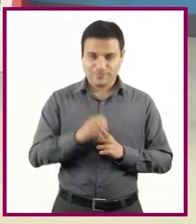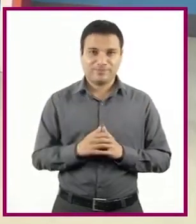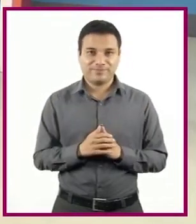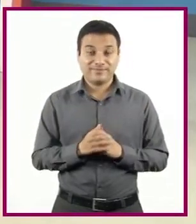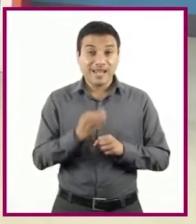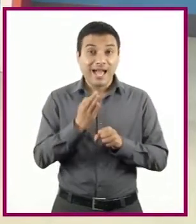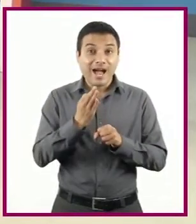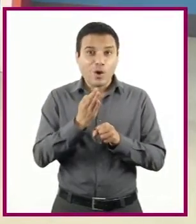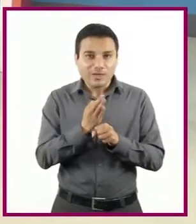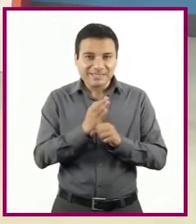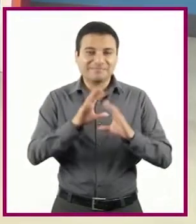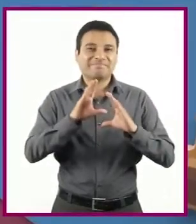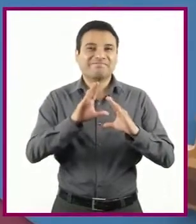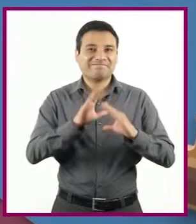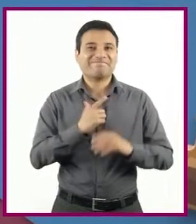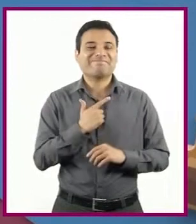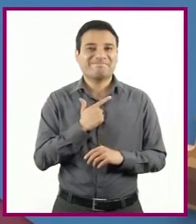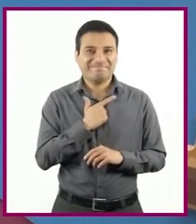con ustedes el día de hoy.